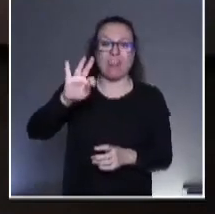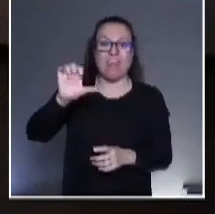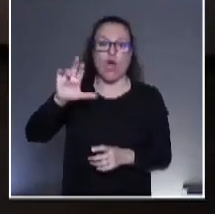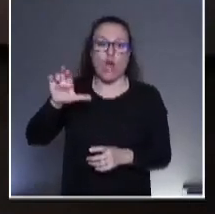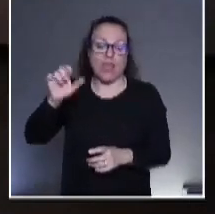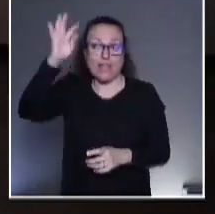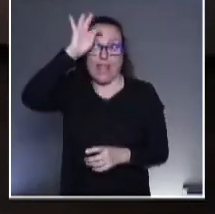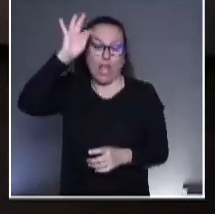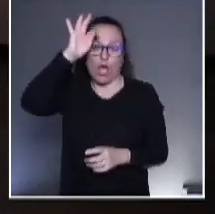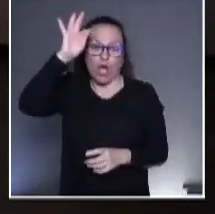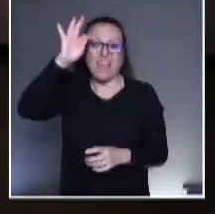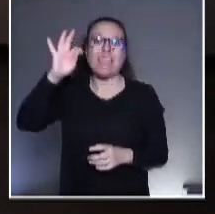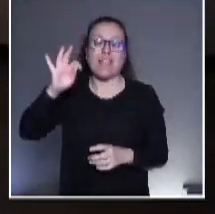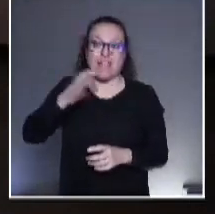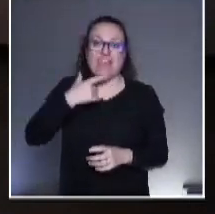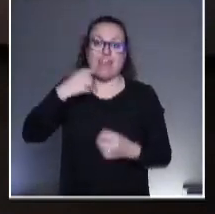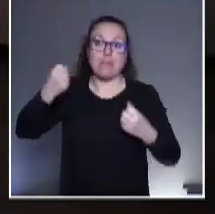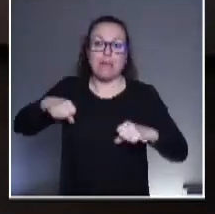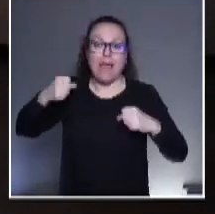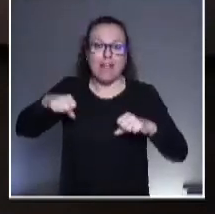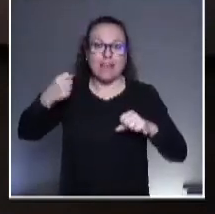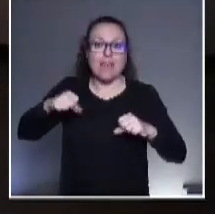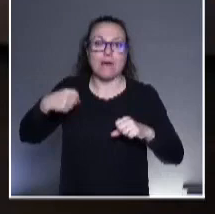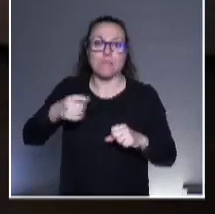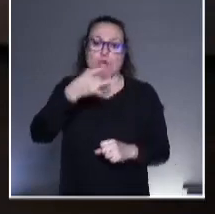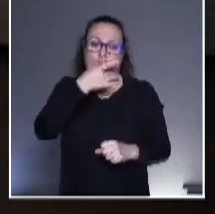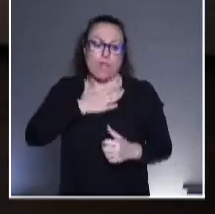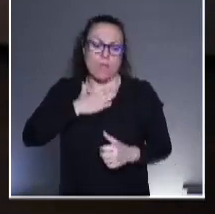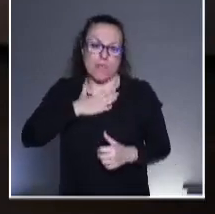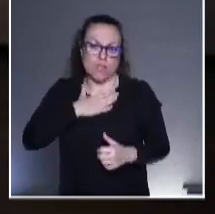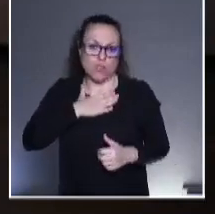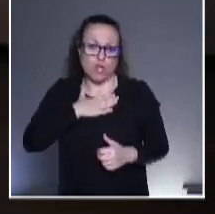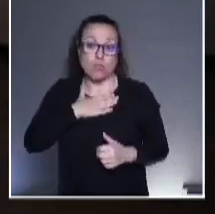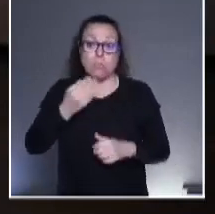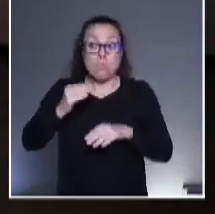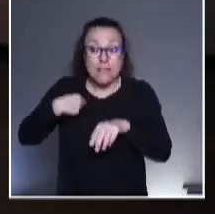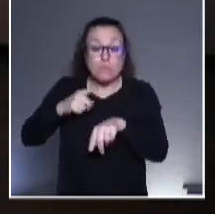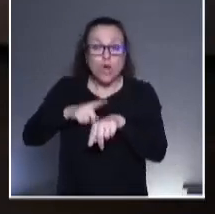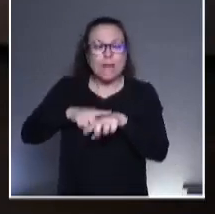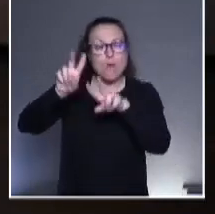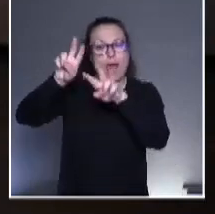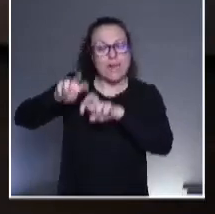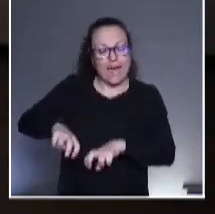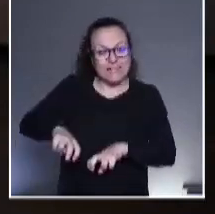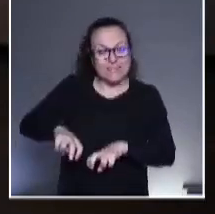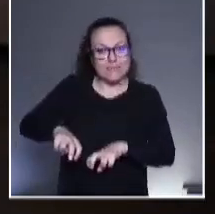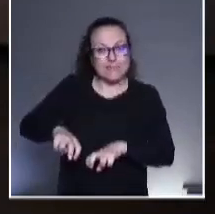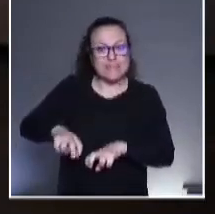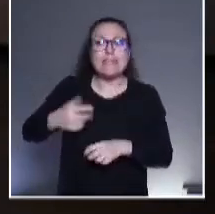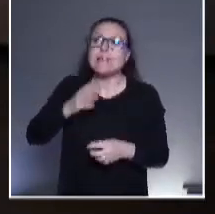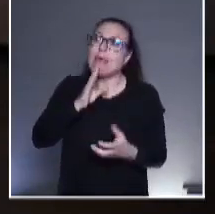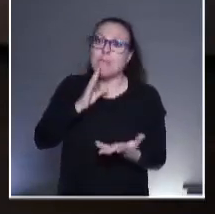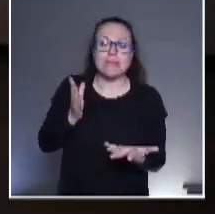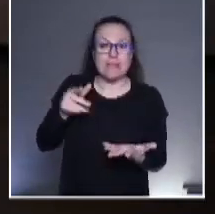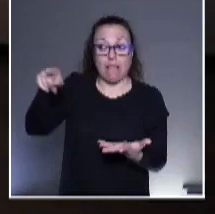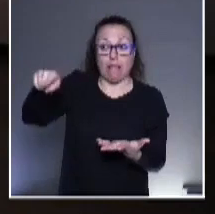llegamos a las comunidades de práctica con nuestros conocimientos, pero analizamos al mismo tiempo, investigamos qué es lo que ocurre